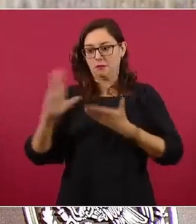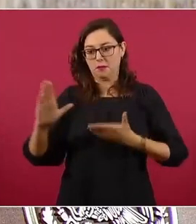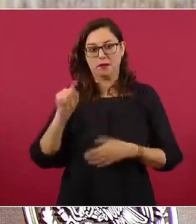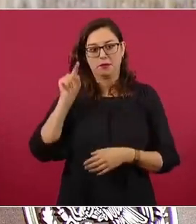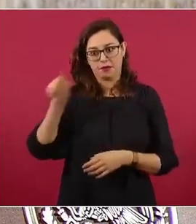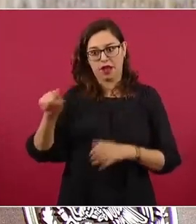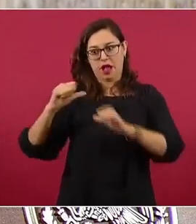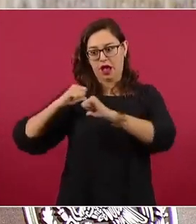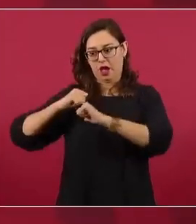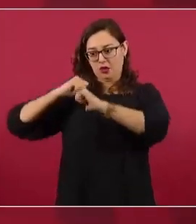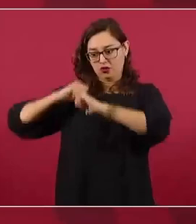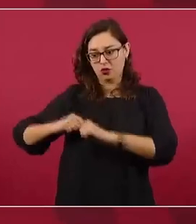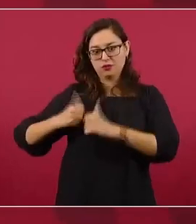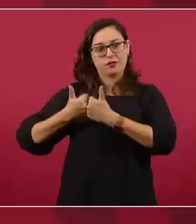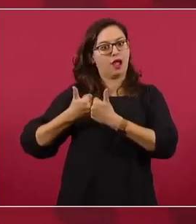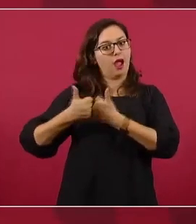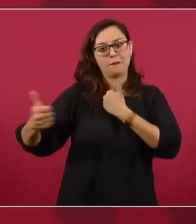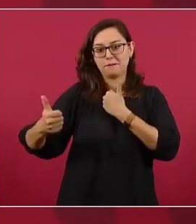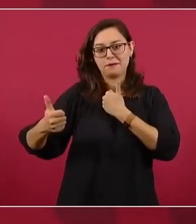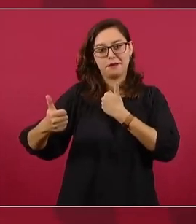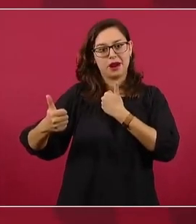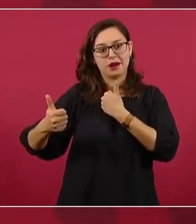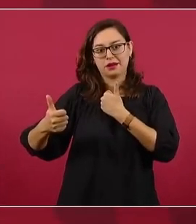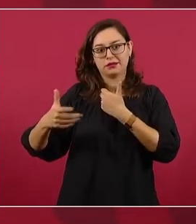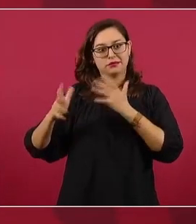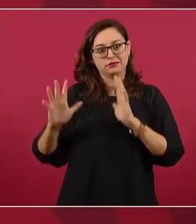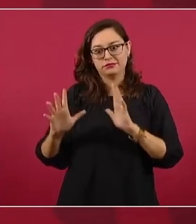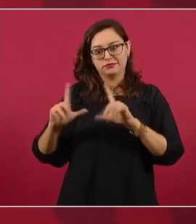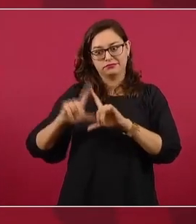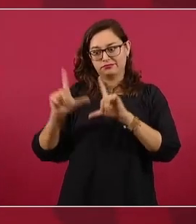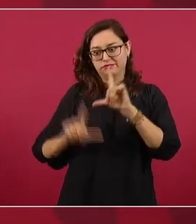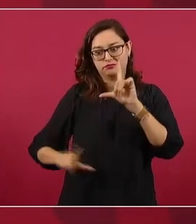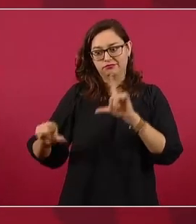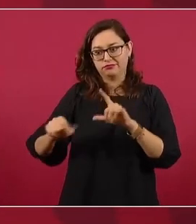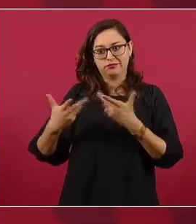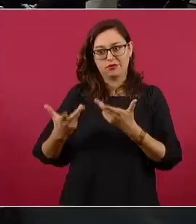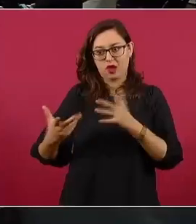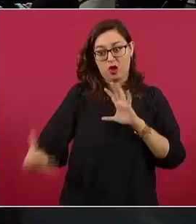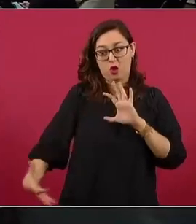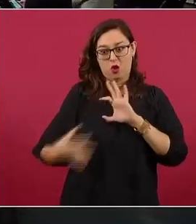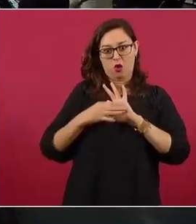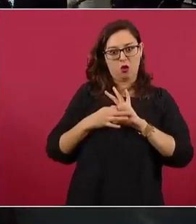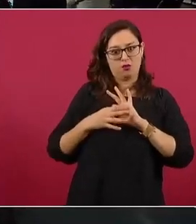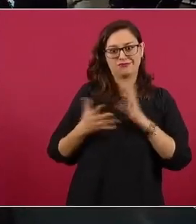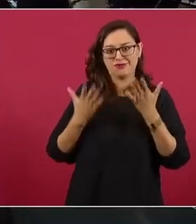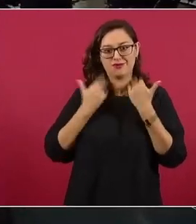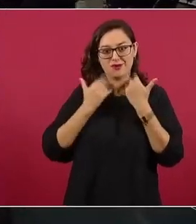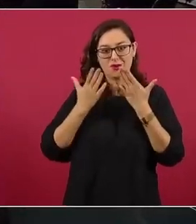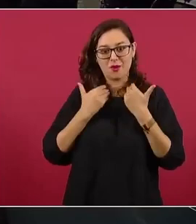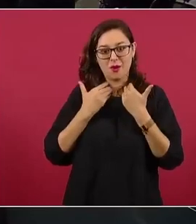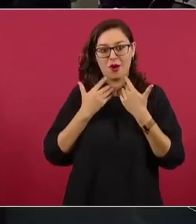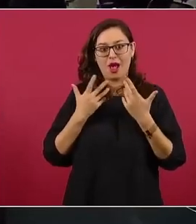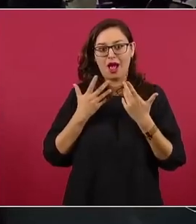como órgano autónomo del Estado Nacional Mexicano, ¿no?